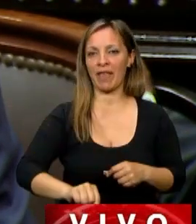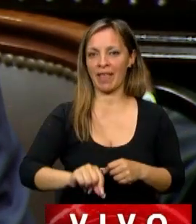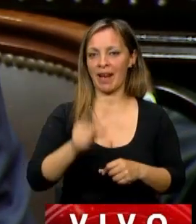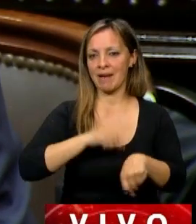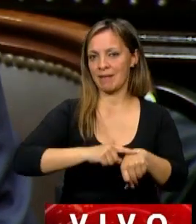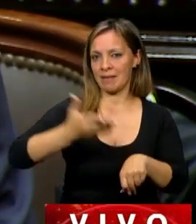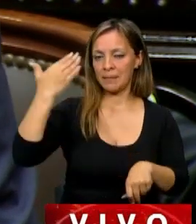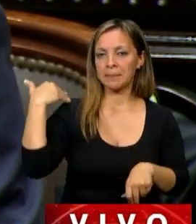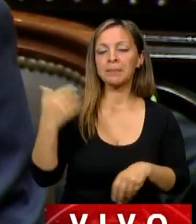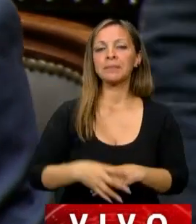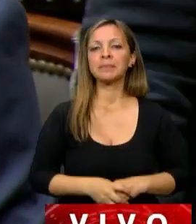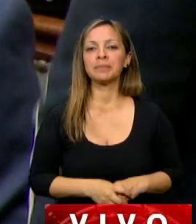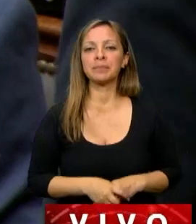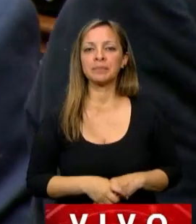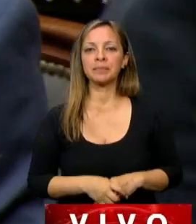aquel entonces.